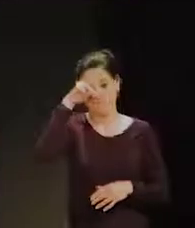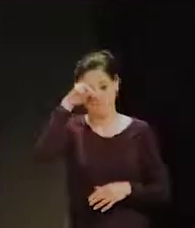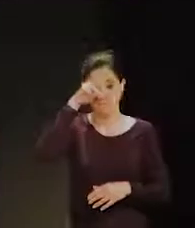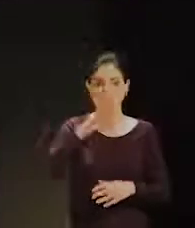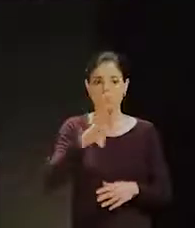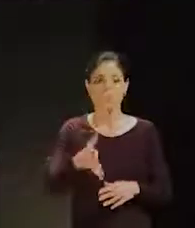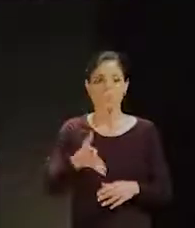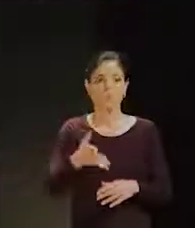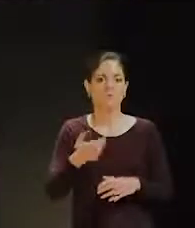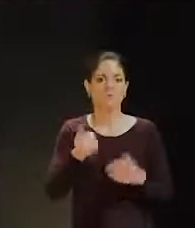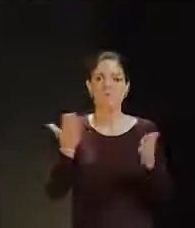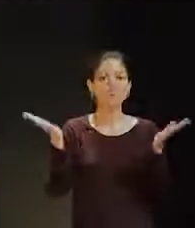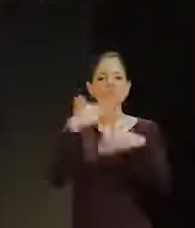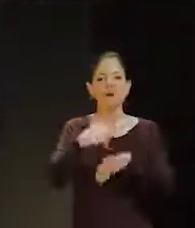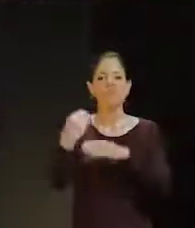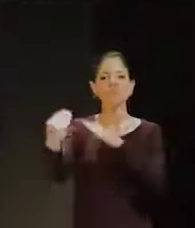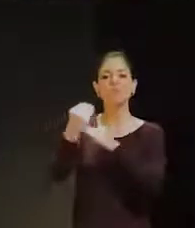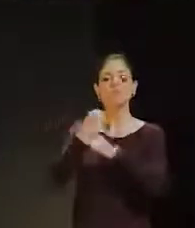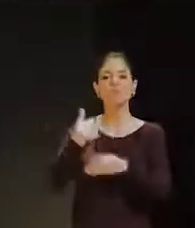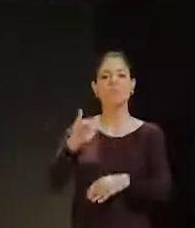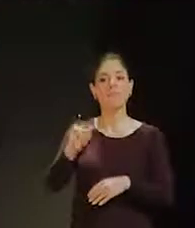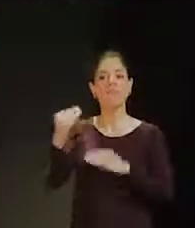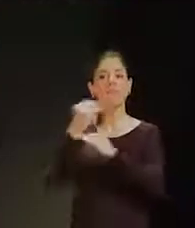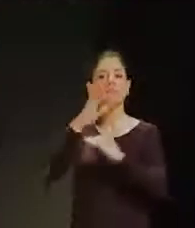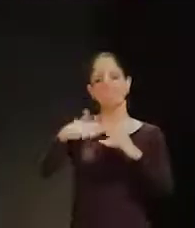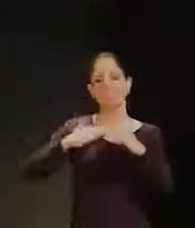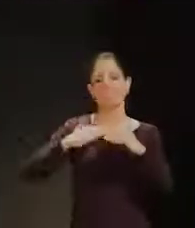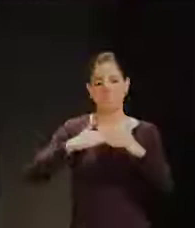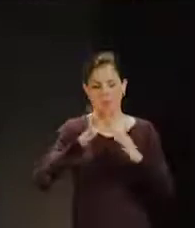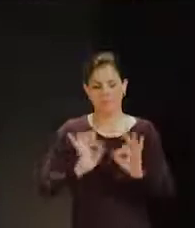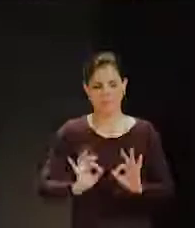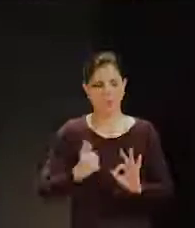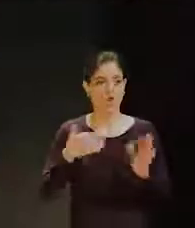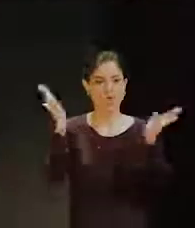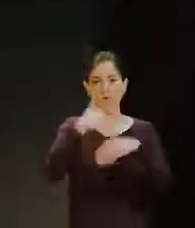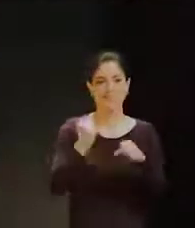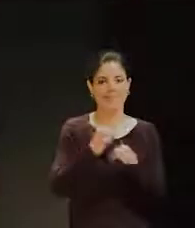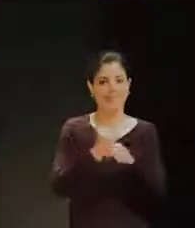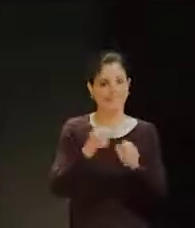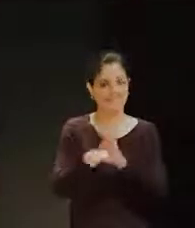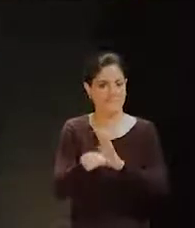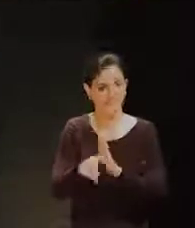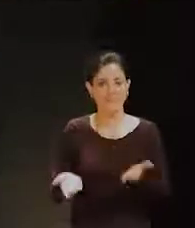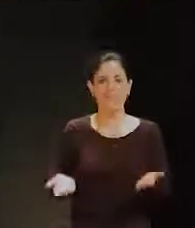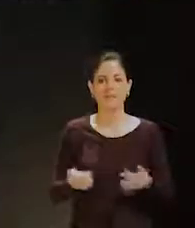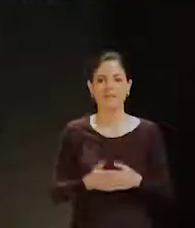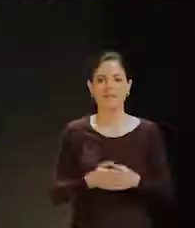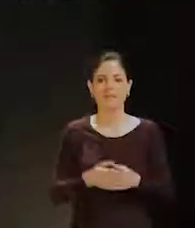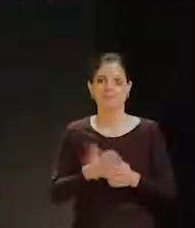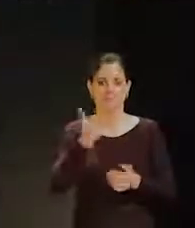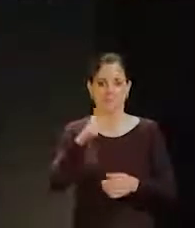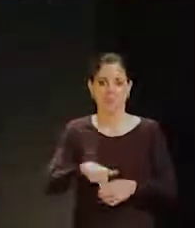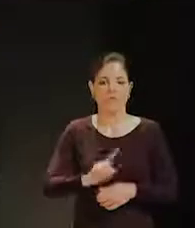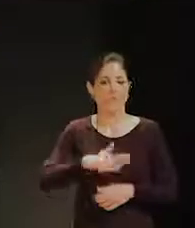porque pienso que no tengo el subsidio, tengo el subsidio mínimo en este momento. No tengo trabajo para el invierno. El invierno es